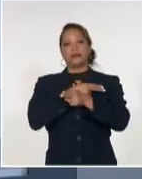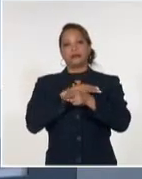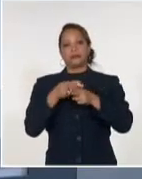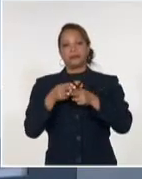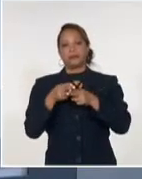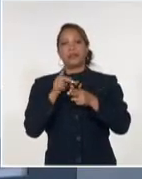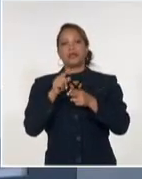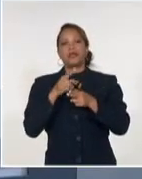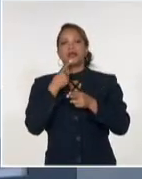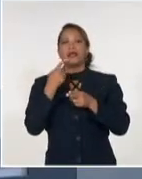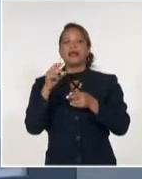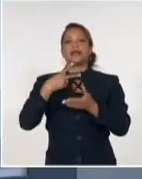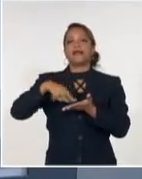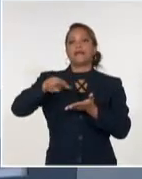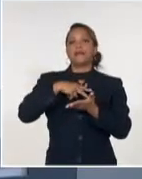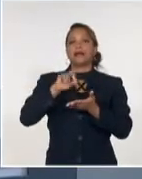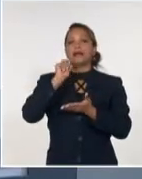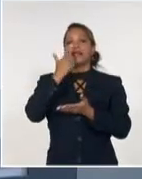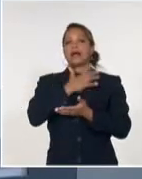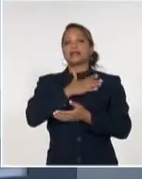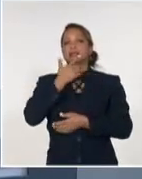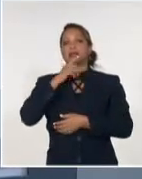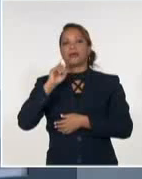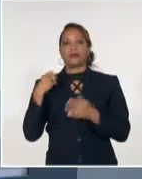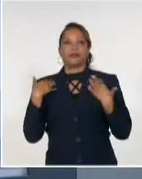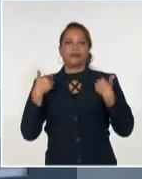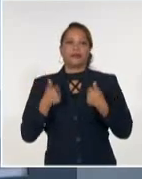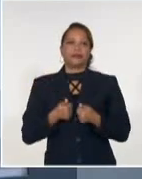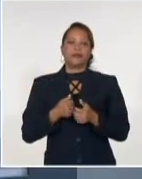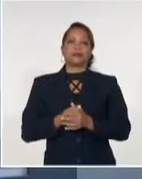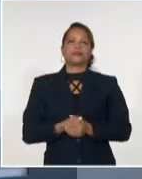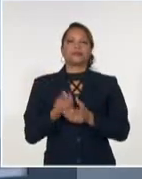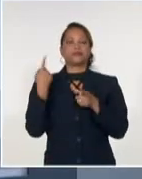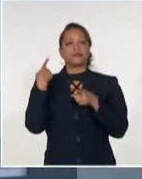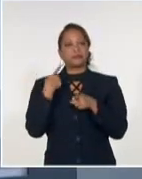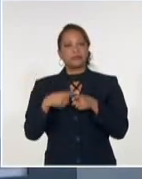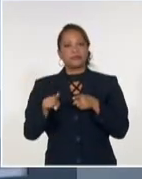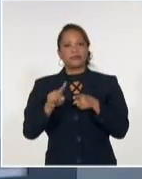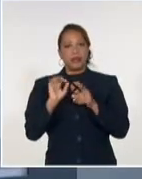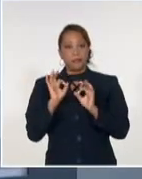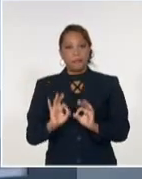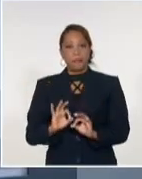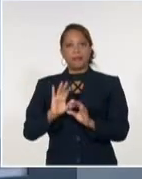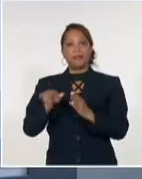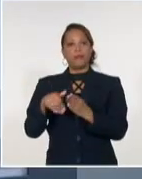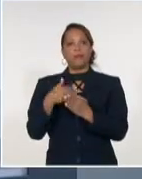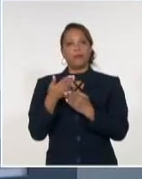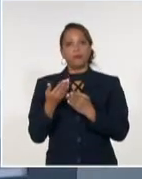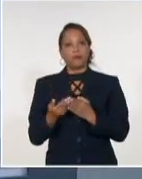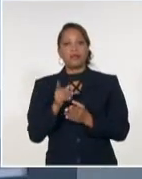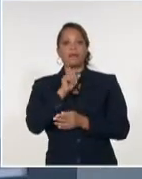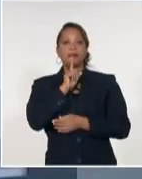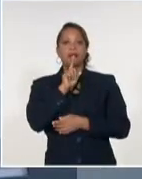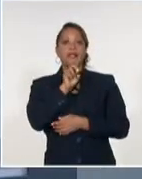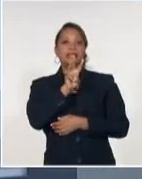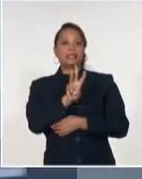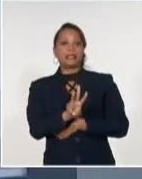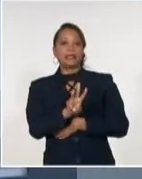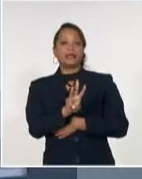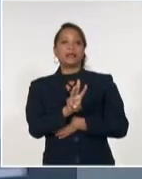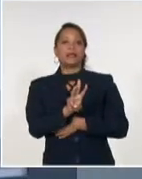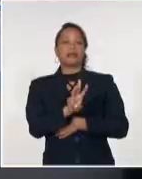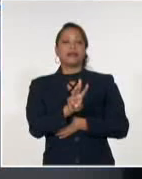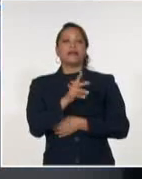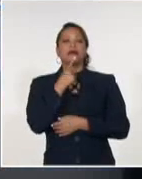coreografía de Lázaro Martín Díaz Almenteros. De igual manera, ese día viernes 3 se estará inaugurando